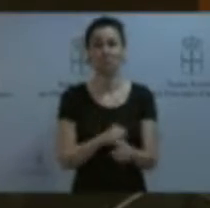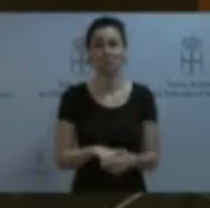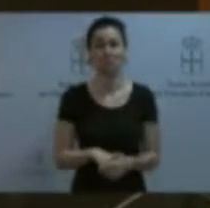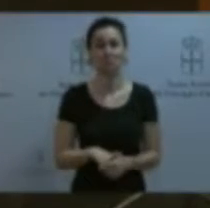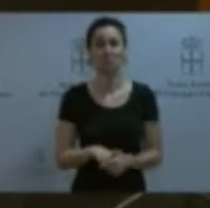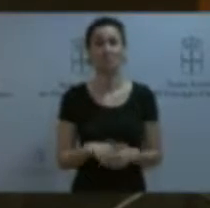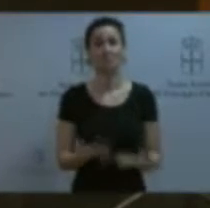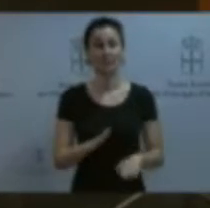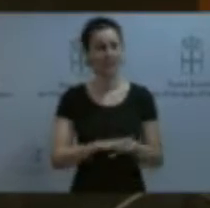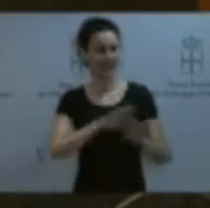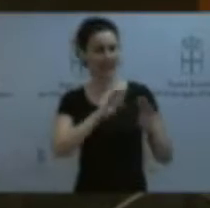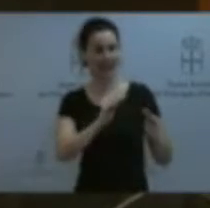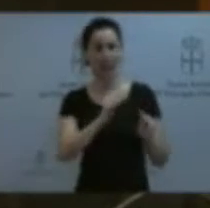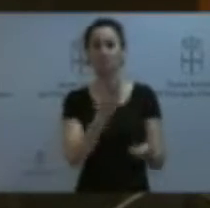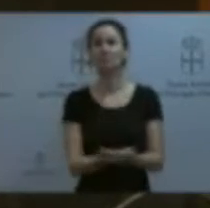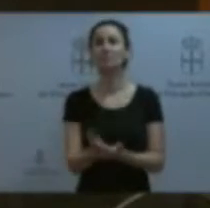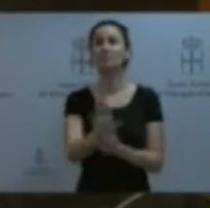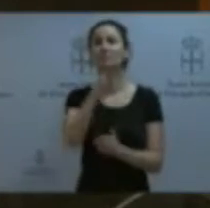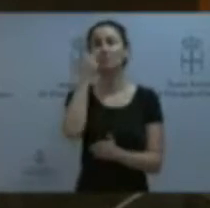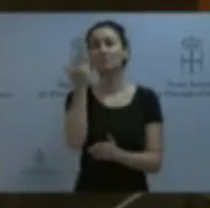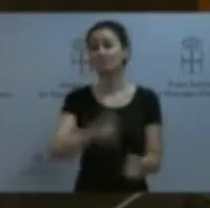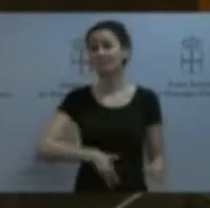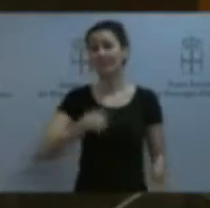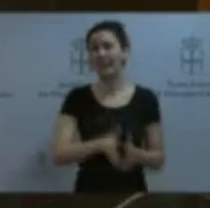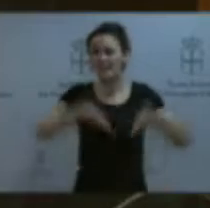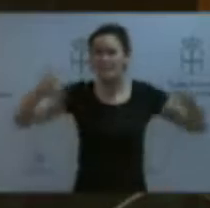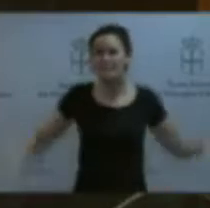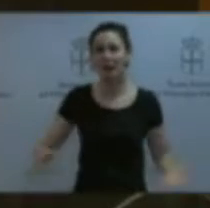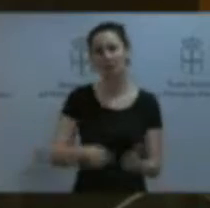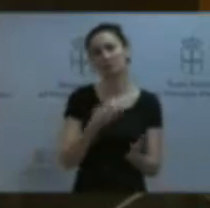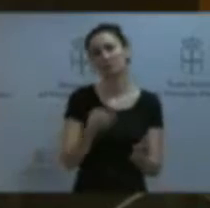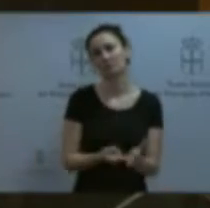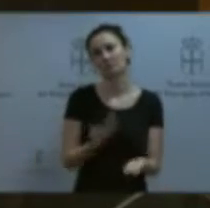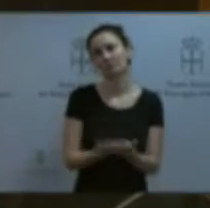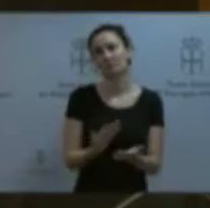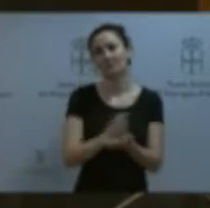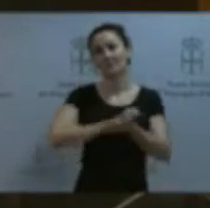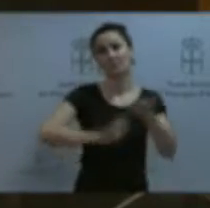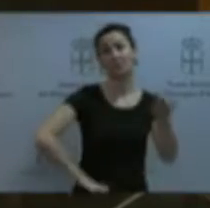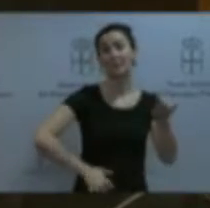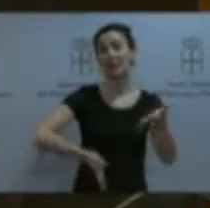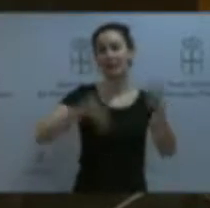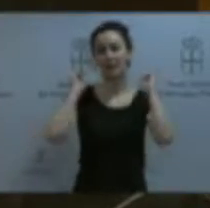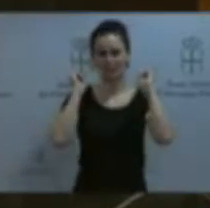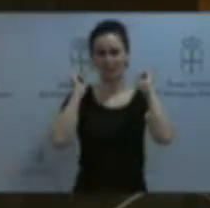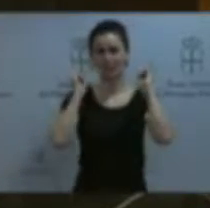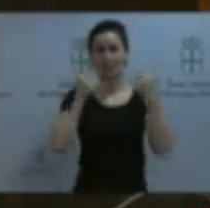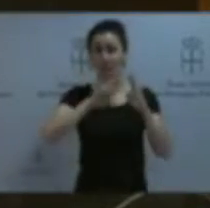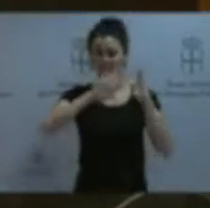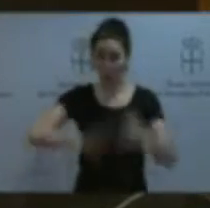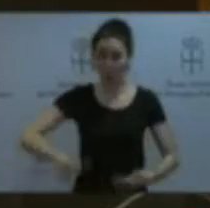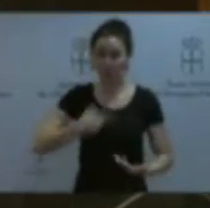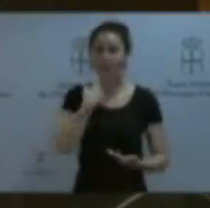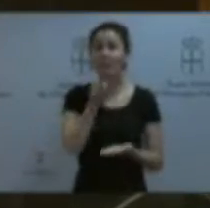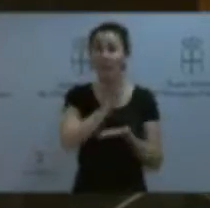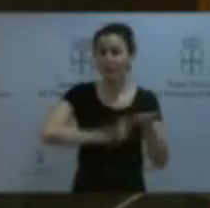esa ilegalización tendrían que haber justificado el interés general en el propio proyecto. Esto no se justifica en ninguno de los informes que ustedes aprueban. Lo omiten como si no pasa nada. El propio informe de